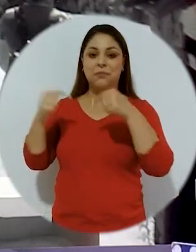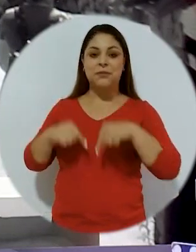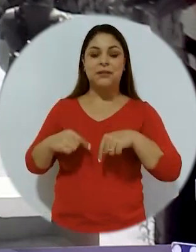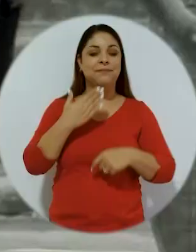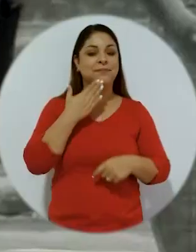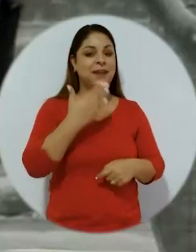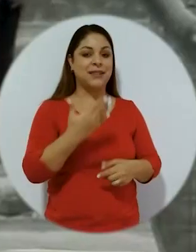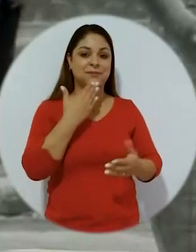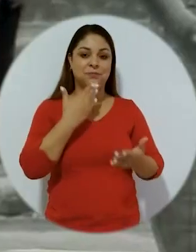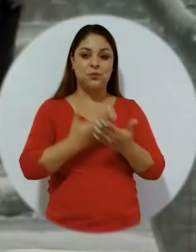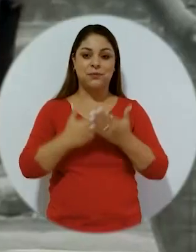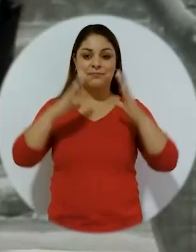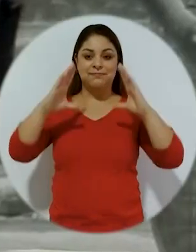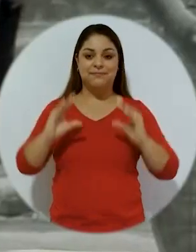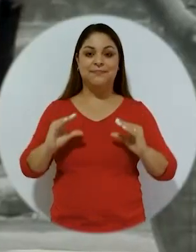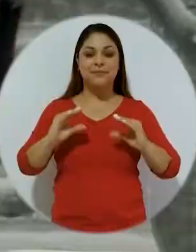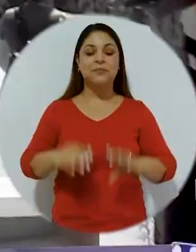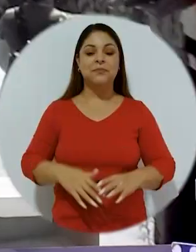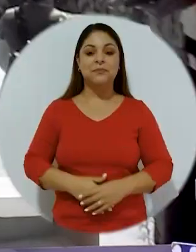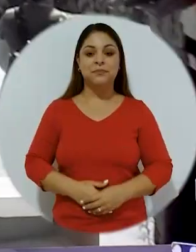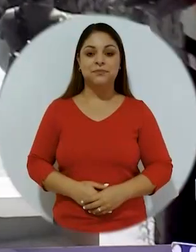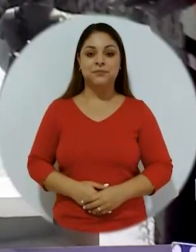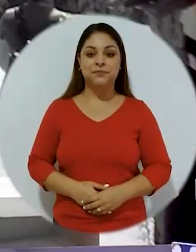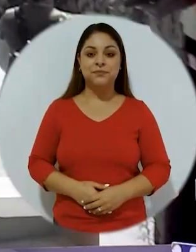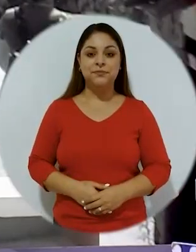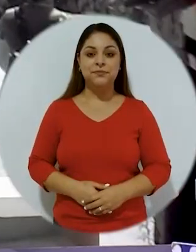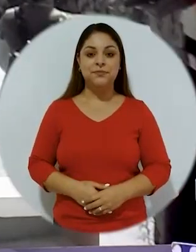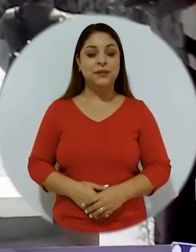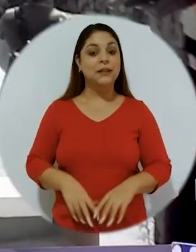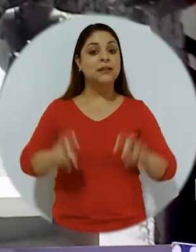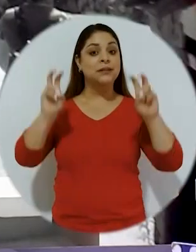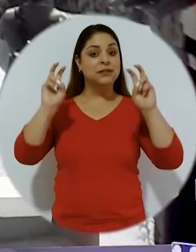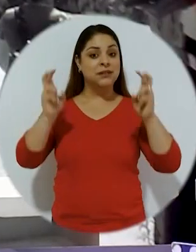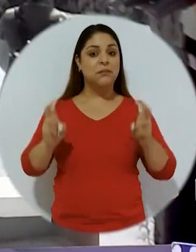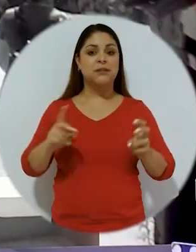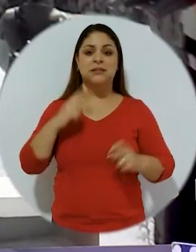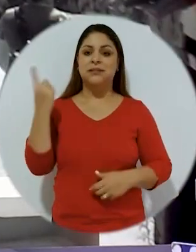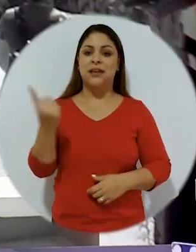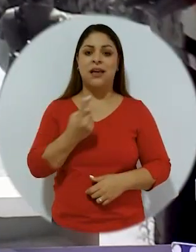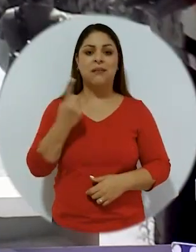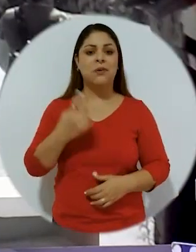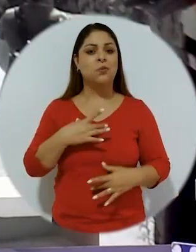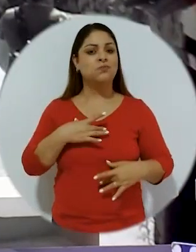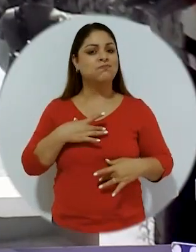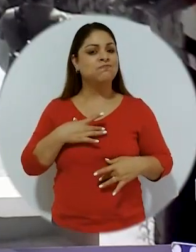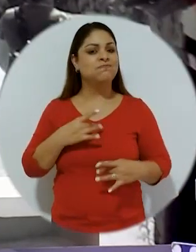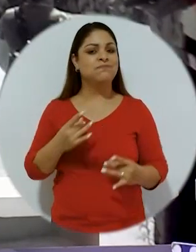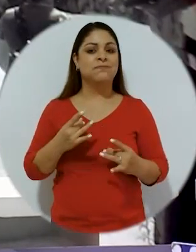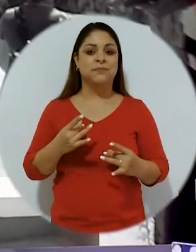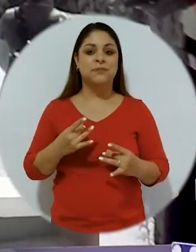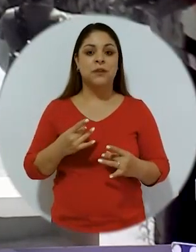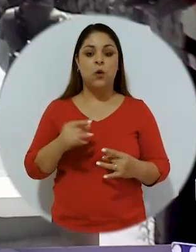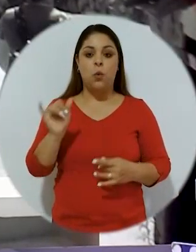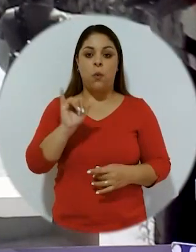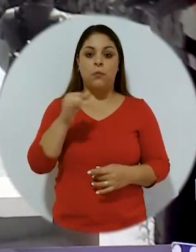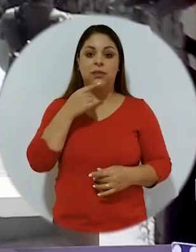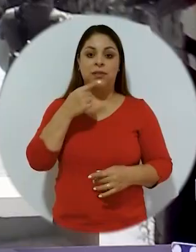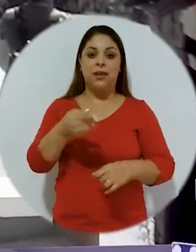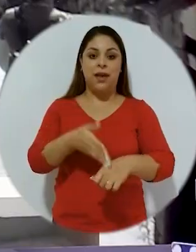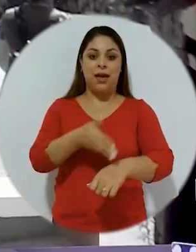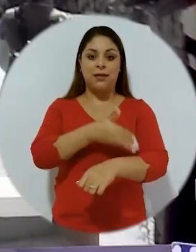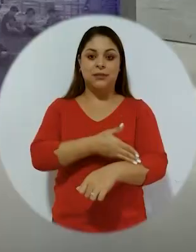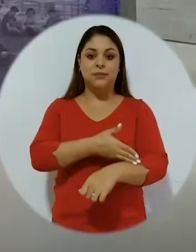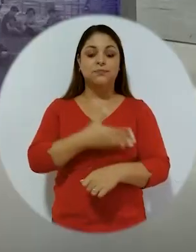estar con nosotros. Muchas gracias, buenas tardes. Estos temas siempre revisten gran interés precisamente por lo que yo mencionaba al inicio, ¿verdad?